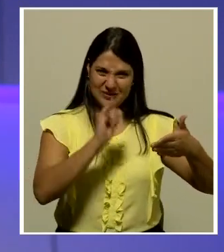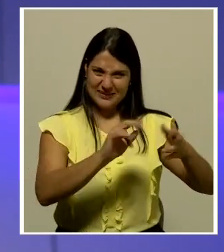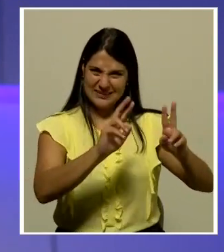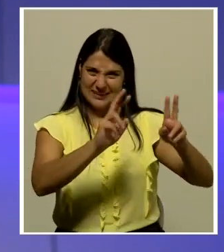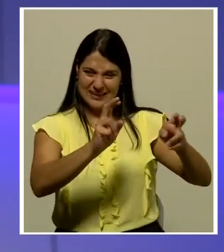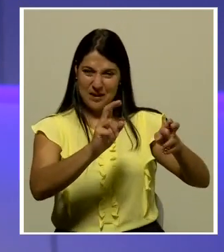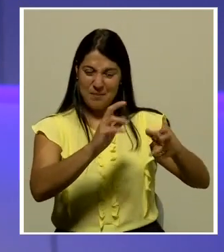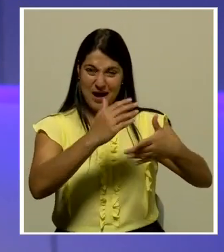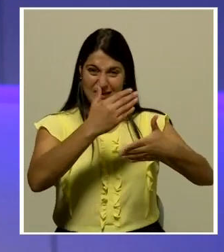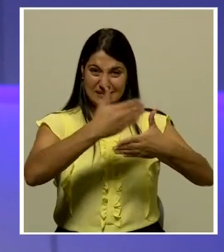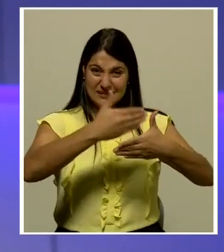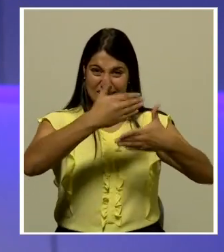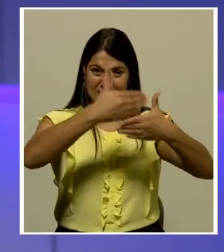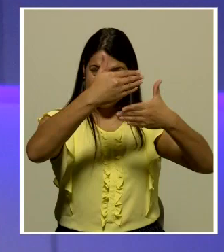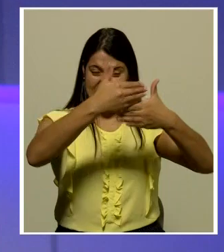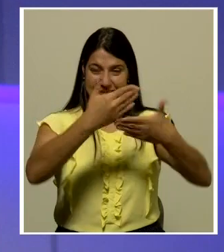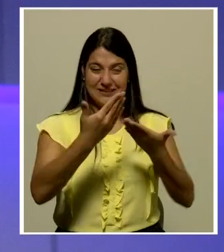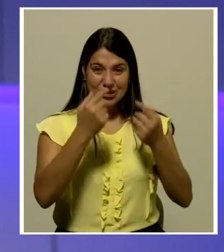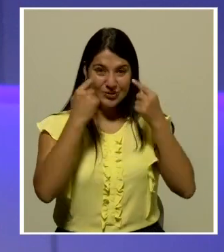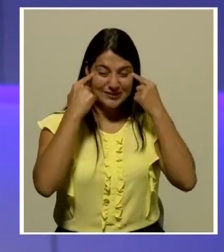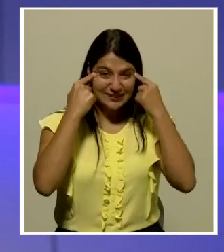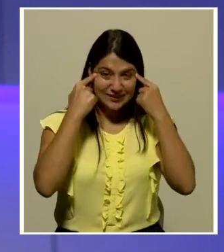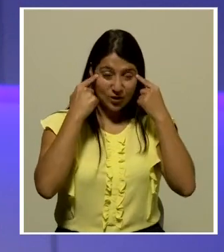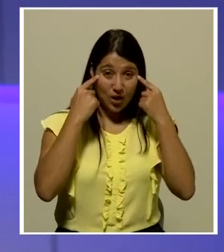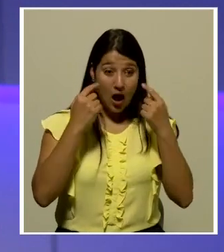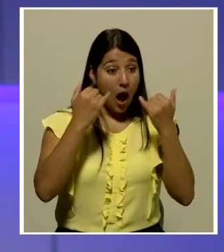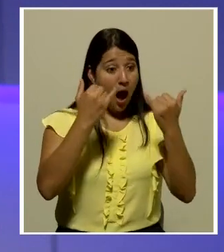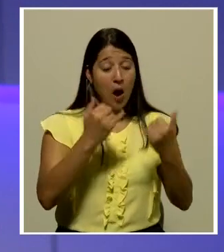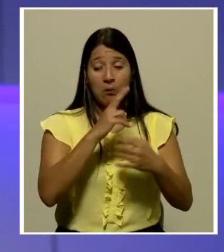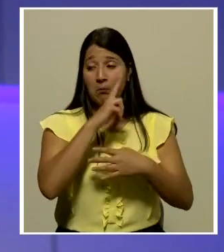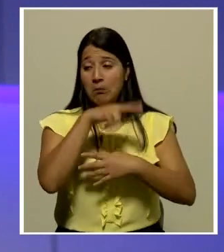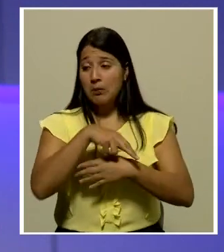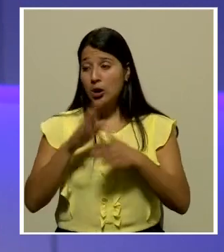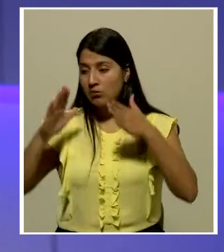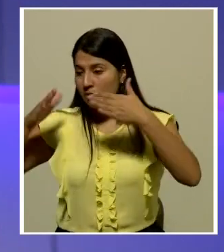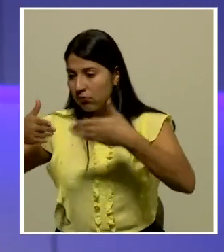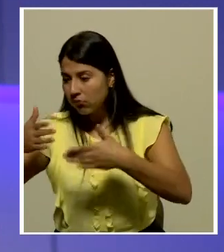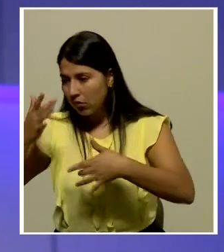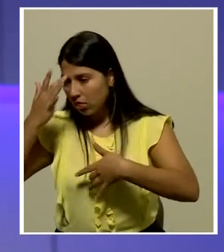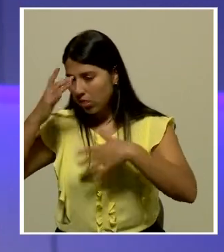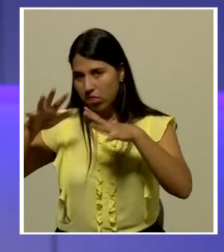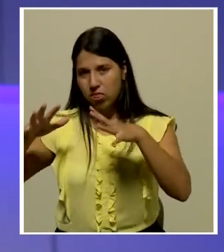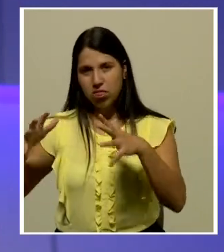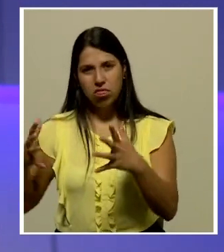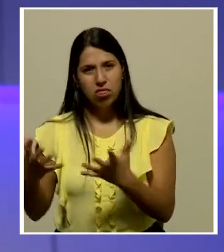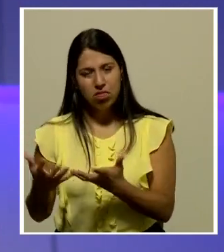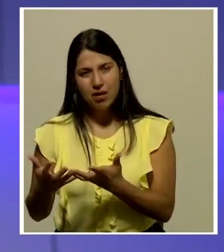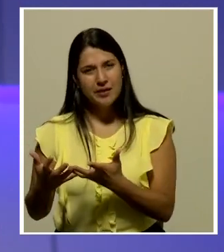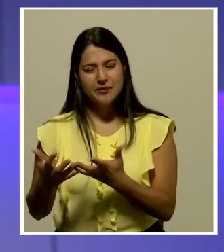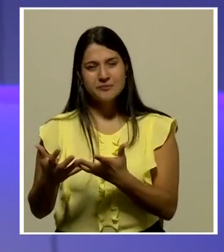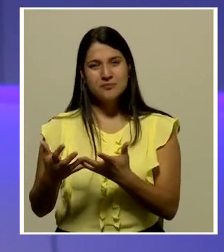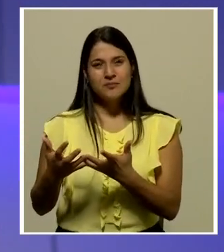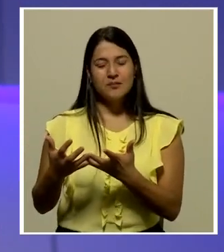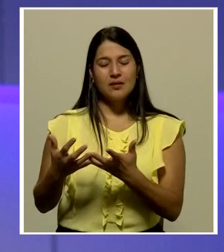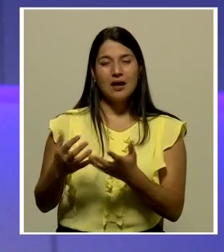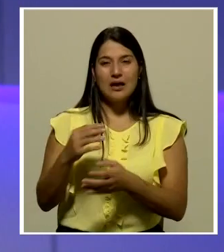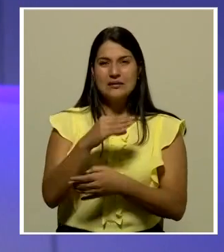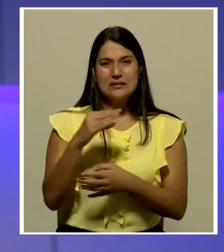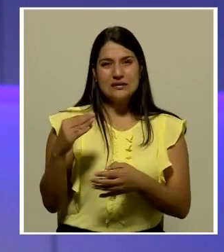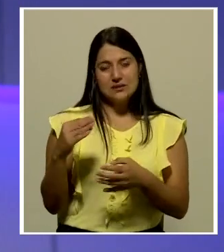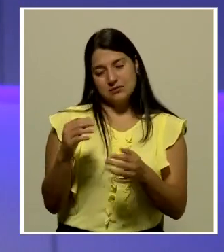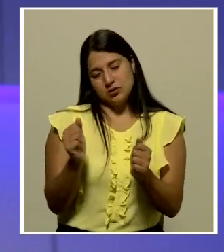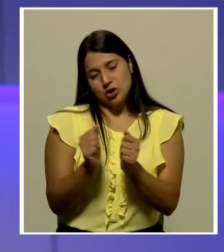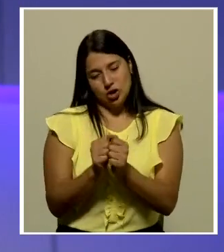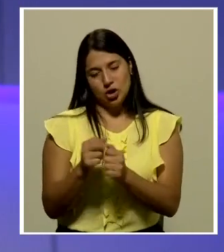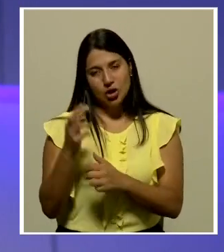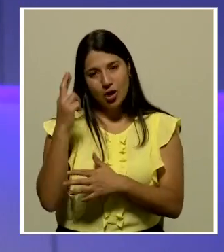hace la pandemia. Y hoy la gente está sintonizada como en otra cosa, y con toda